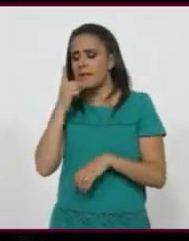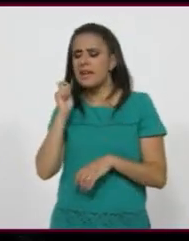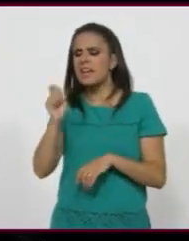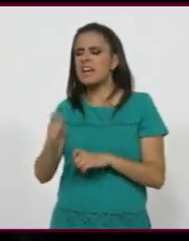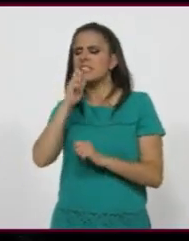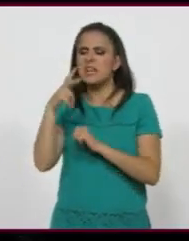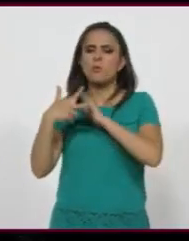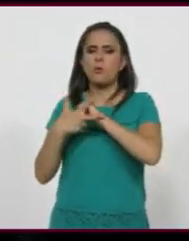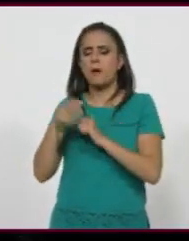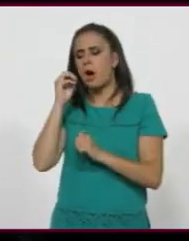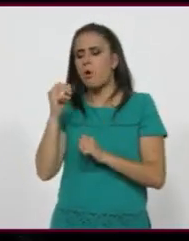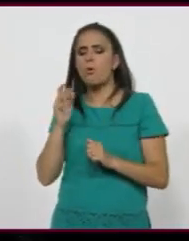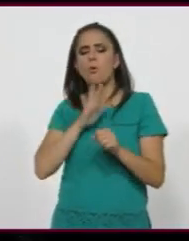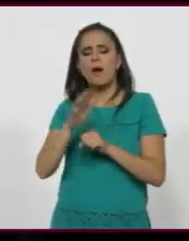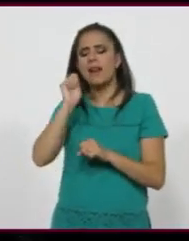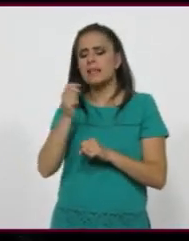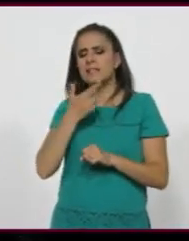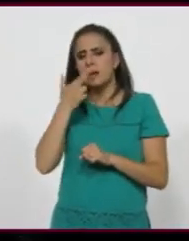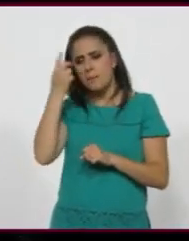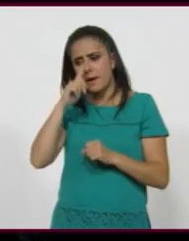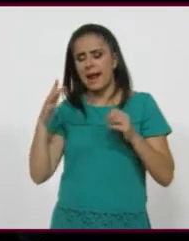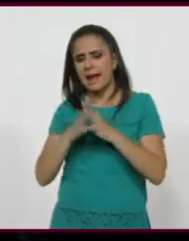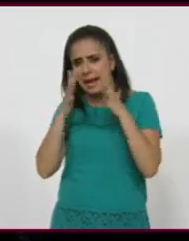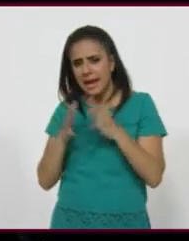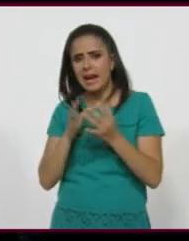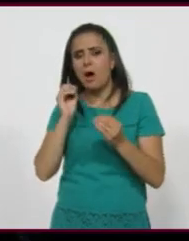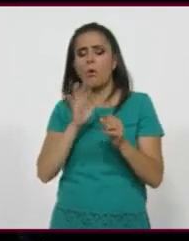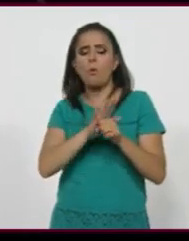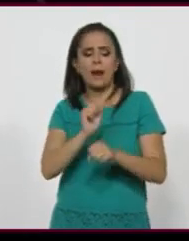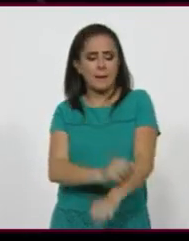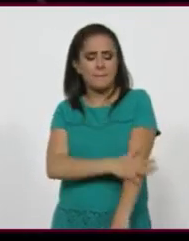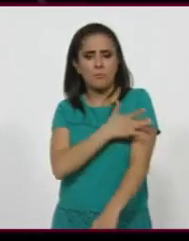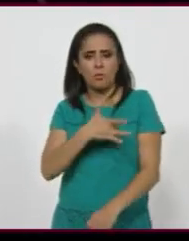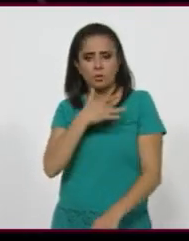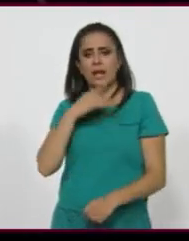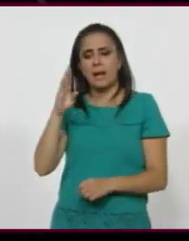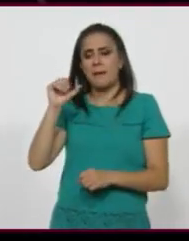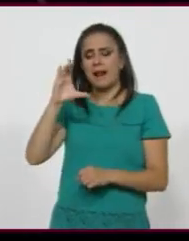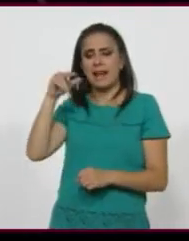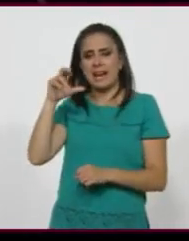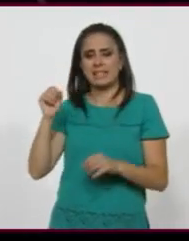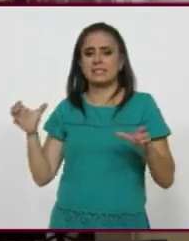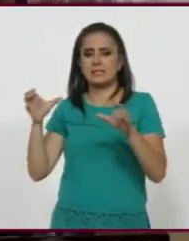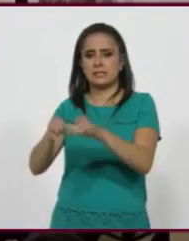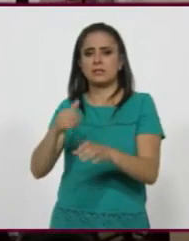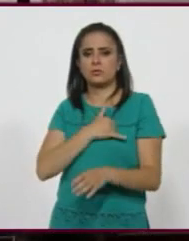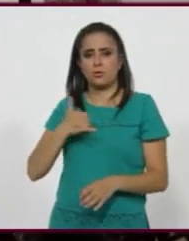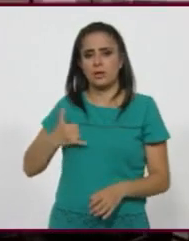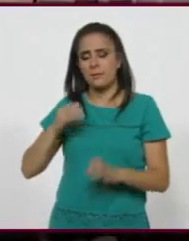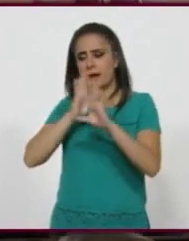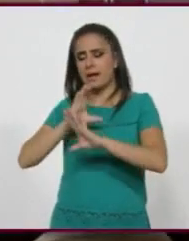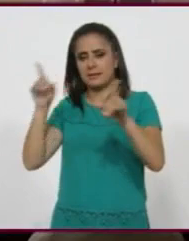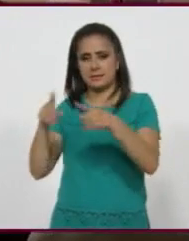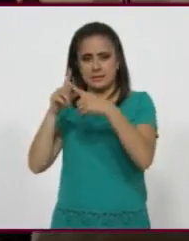Un ritual de guerra. Recuento de la áspera atmósfera emocional que padecieron los Balcanes con el fin de Yugoslavia. Y en